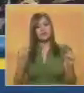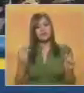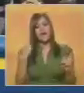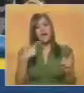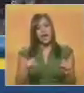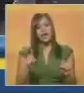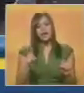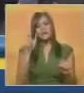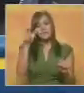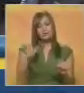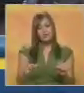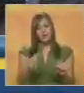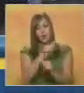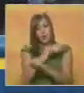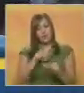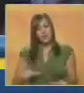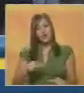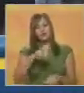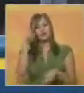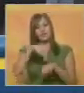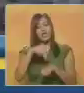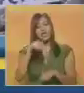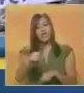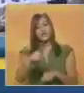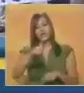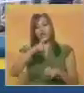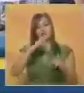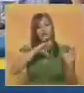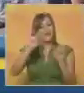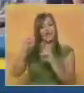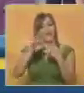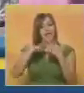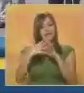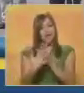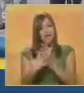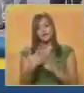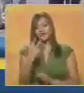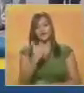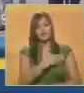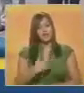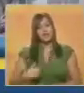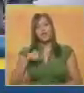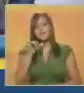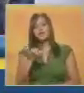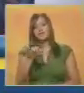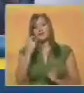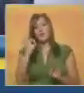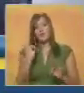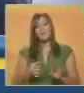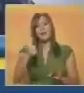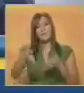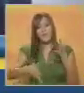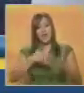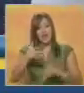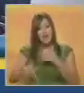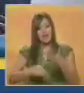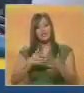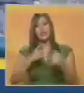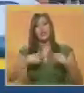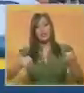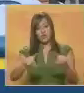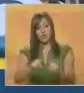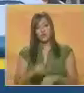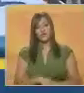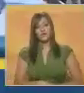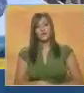carpa del dibise con funcionarios de la guardia nacional sea retirada del barrio la dolorita dijeron que la medida traerá más delincuencia en la zona